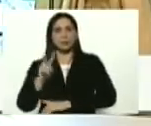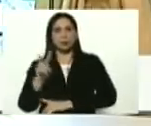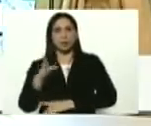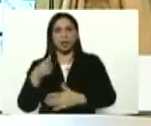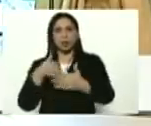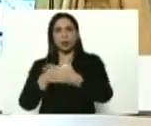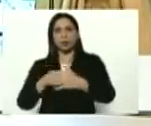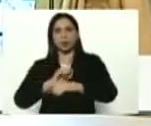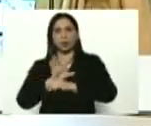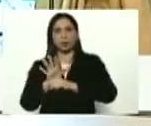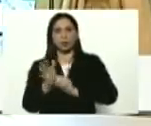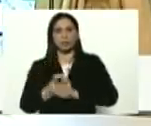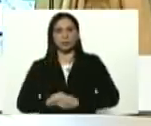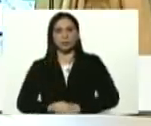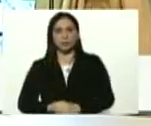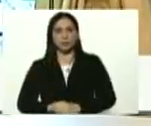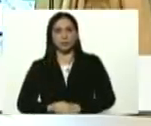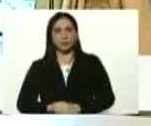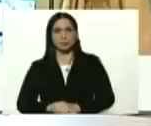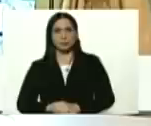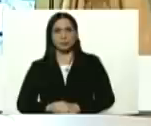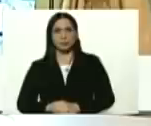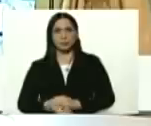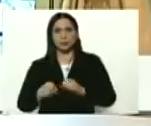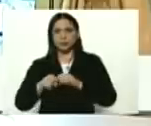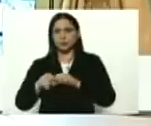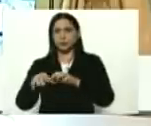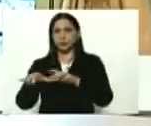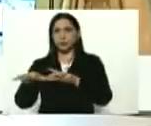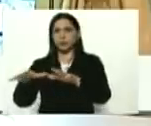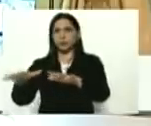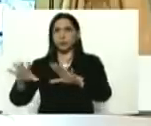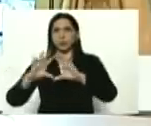contra el coronavirus que está plagando al mundo?